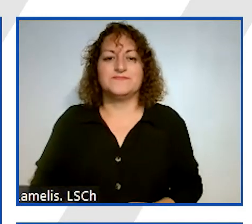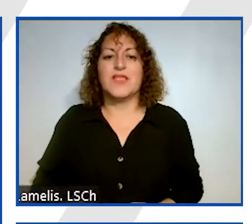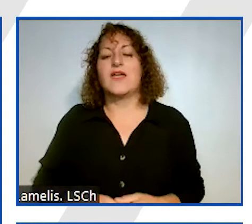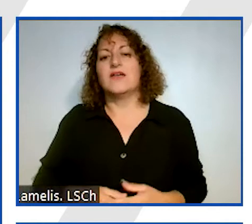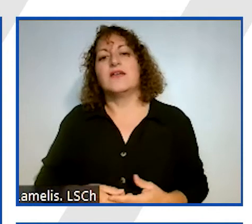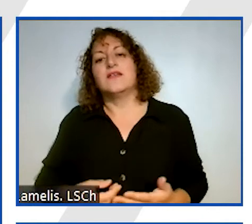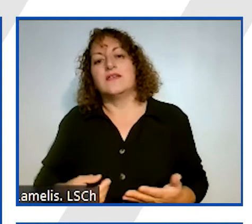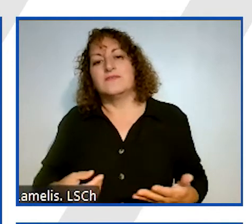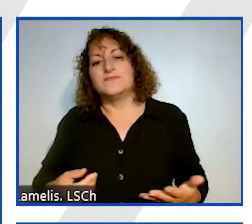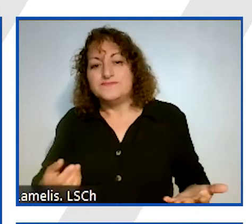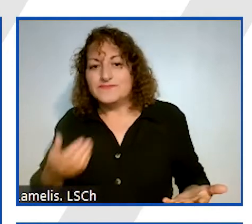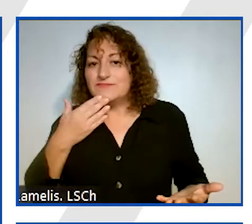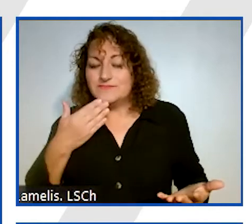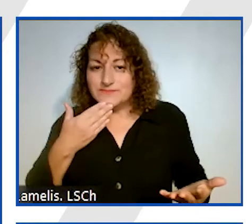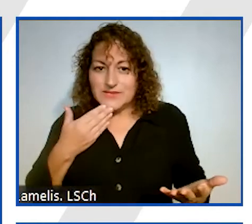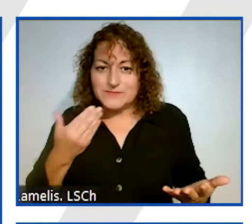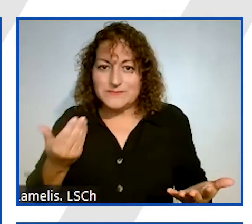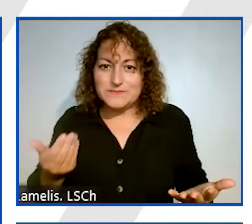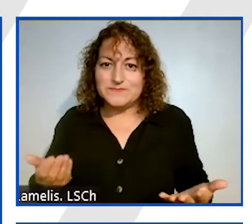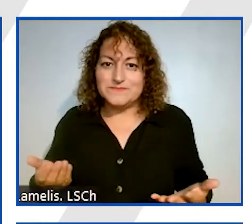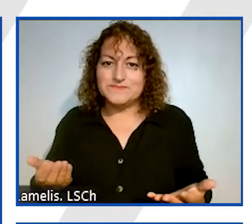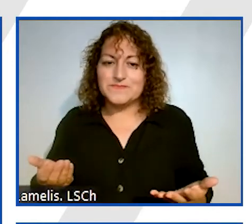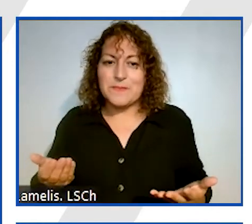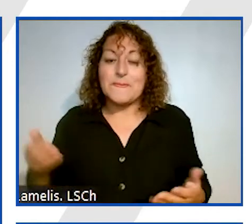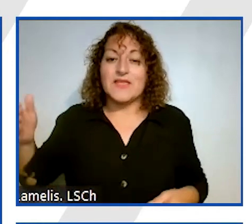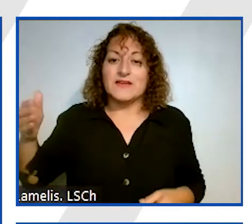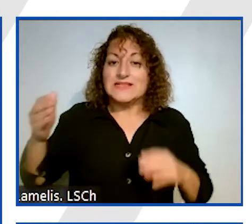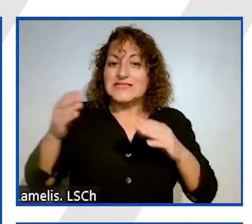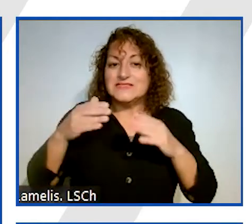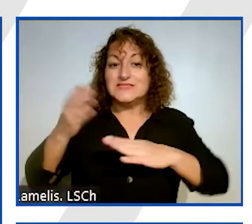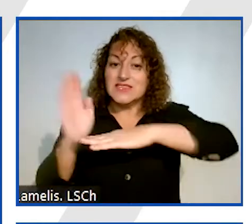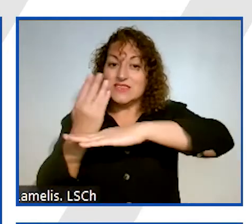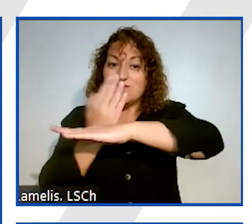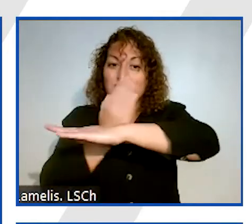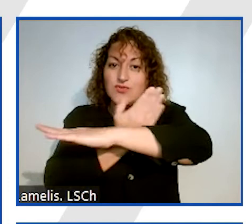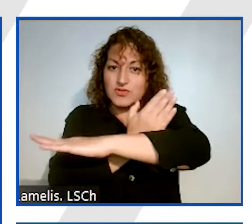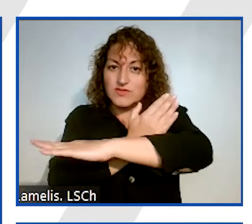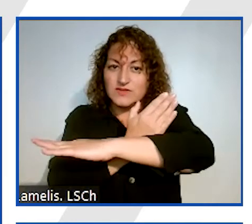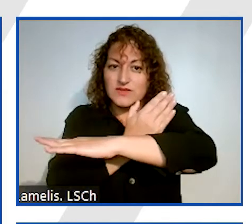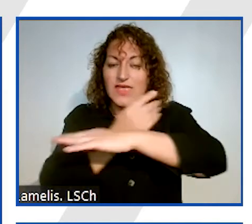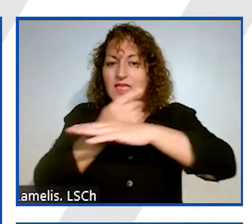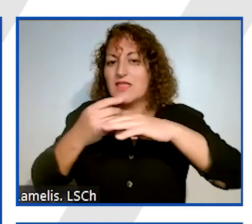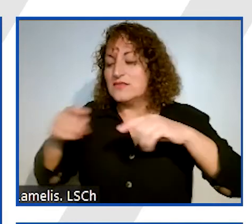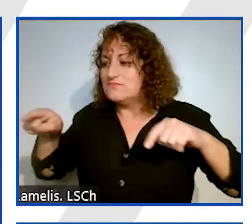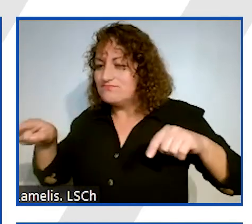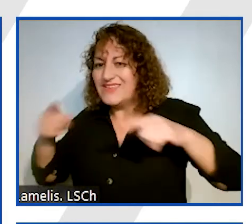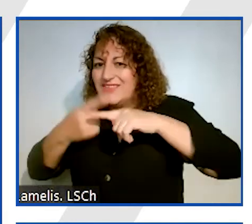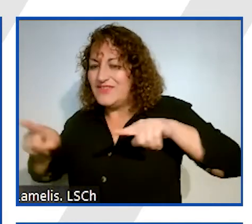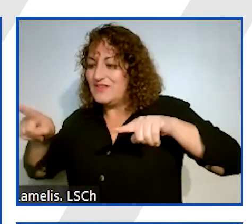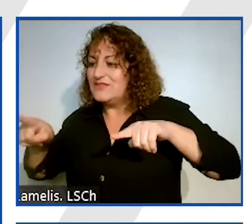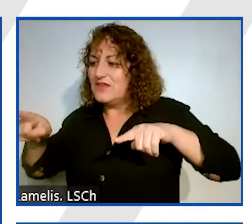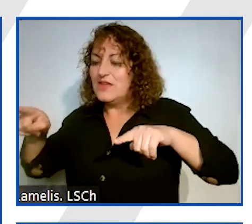Además, y siguiendo con el tema de la eficiencia, los tiburones, a diferencia de los peces óseos, los peces con hueso, no